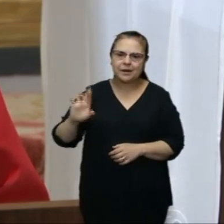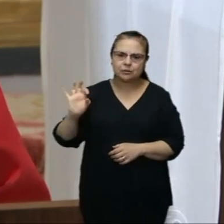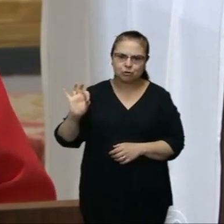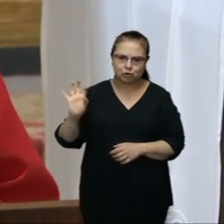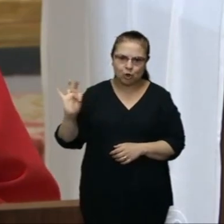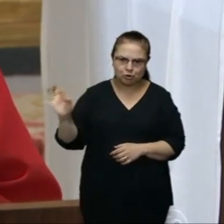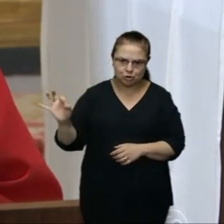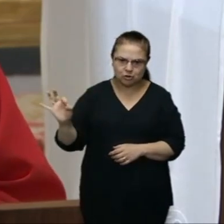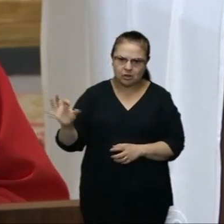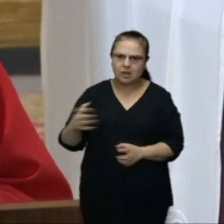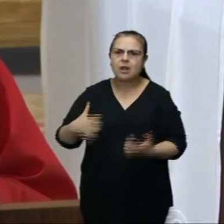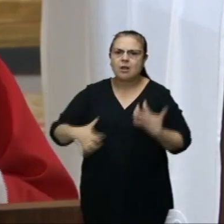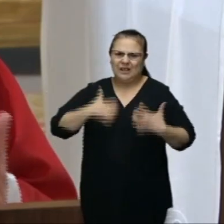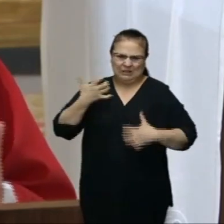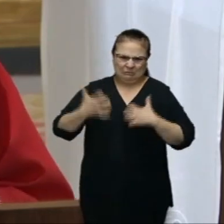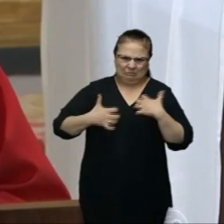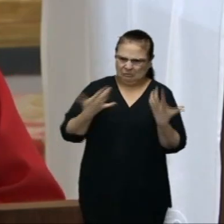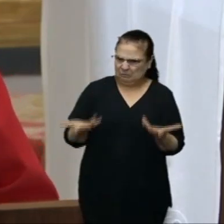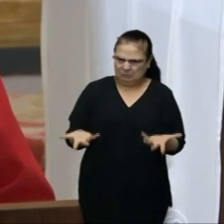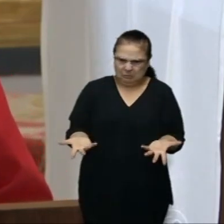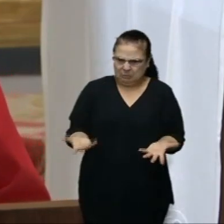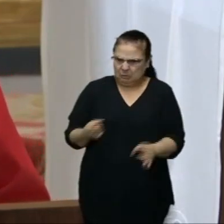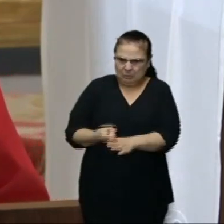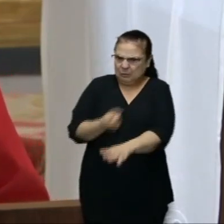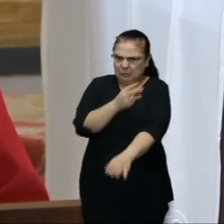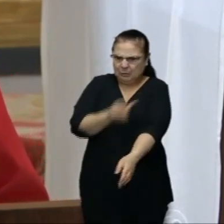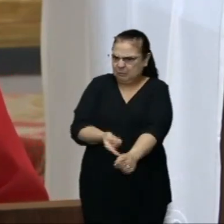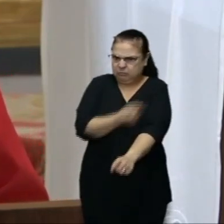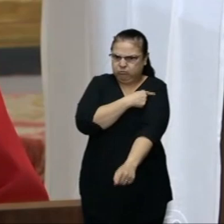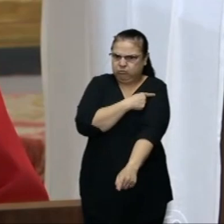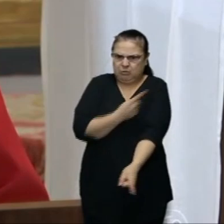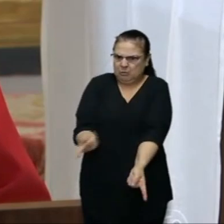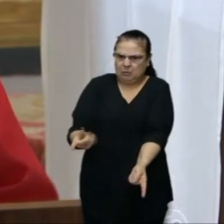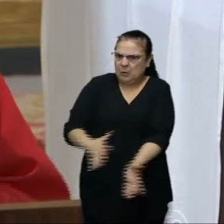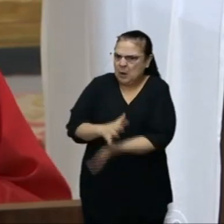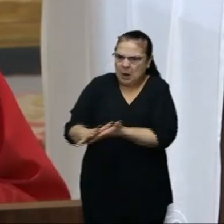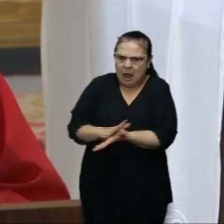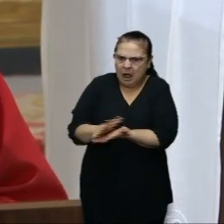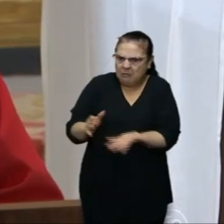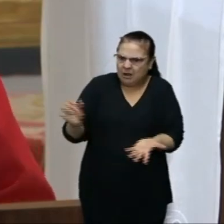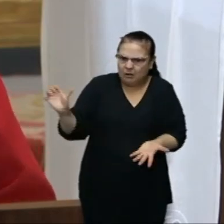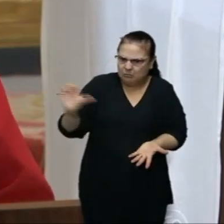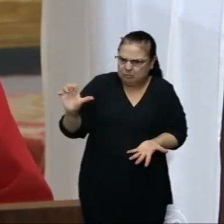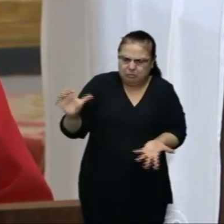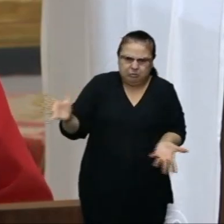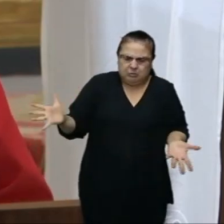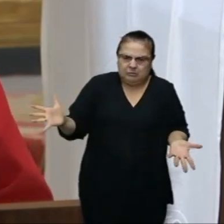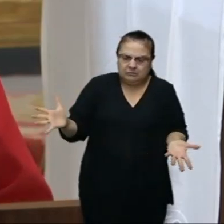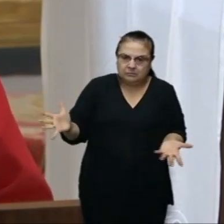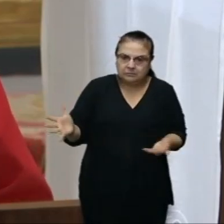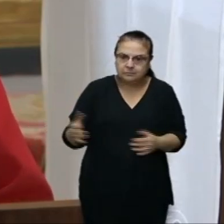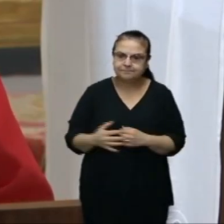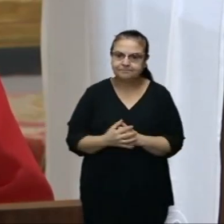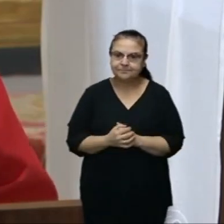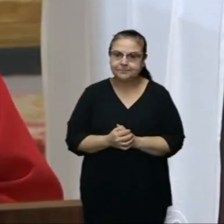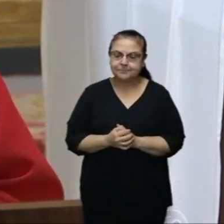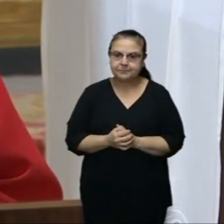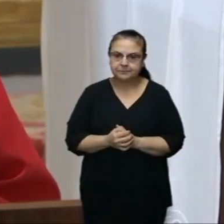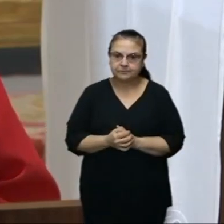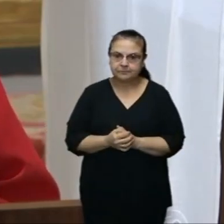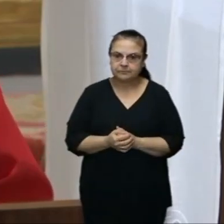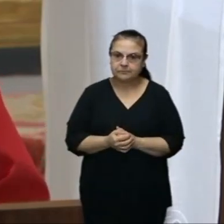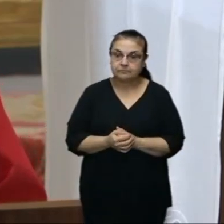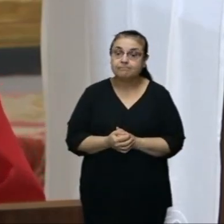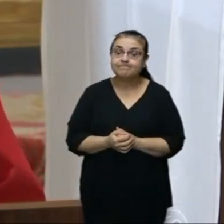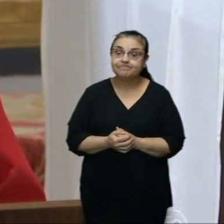Les parece como demasiado esas palabras. demasiado radicales. Y entonces le